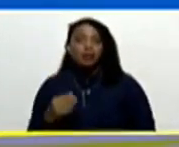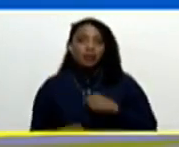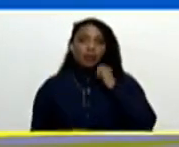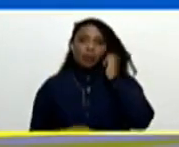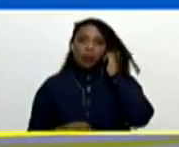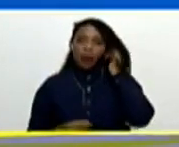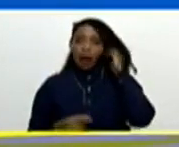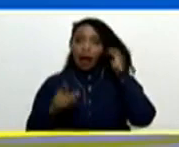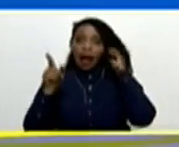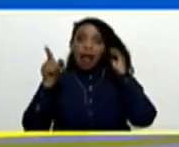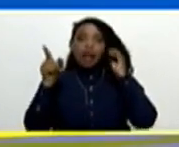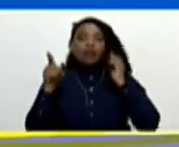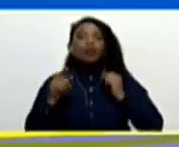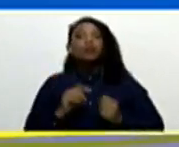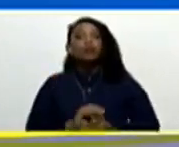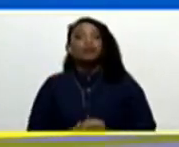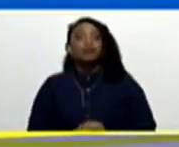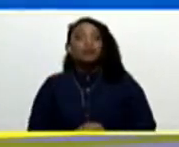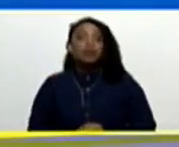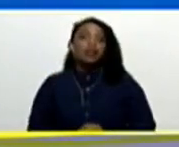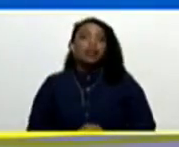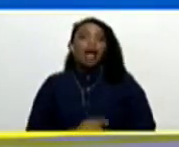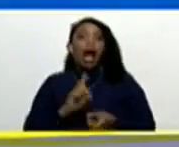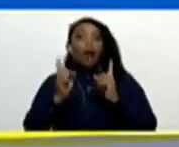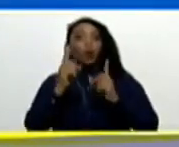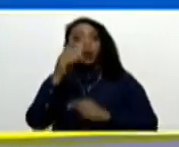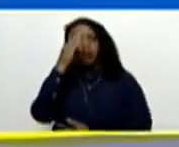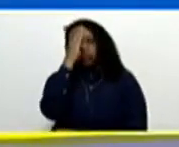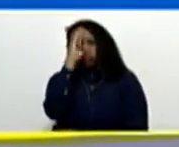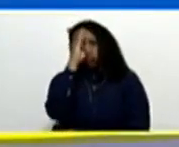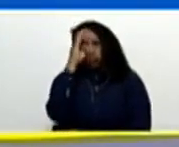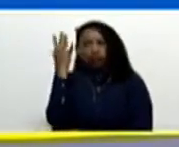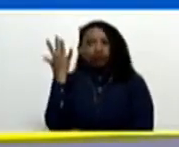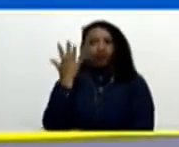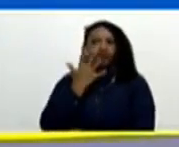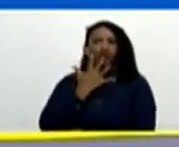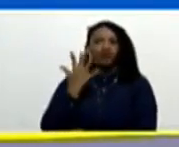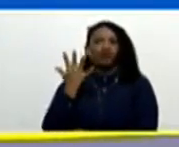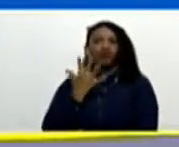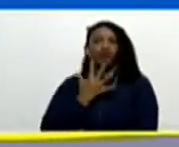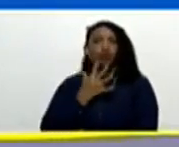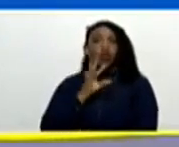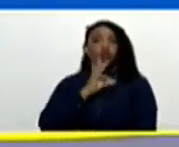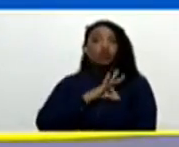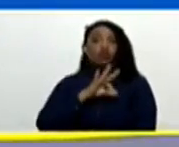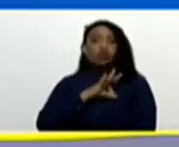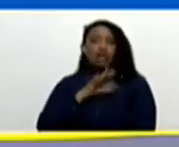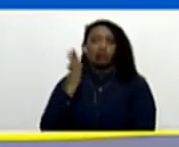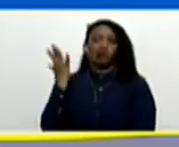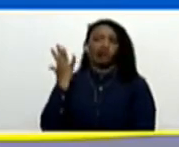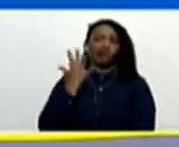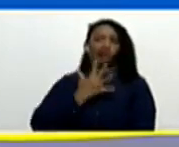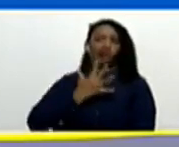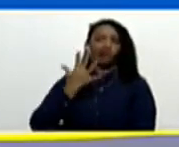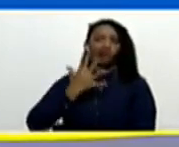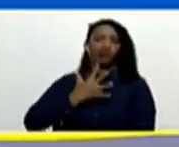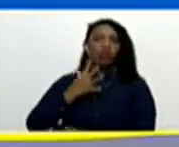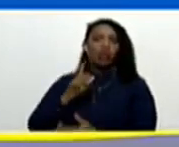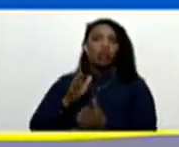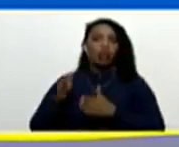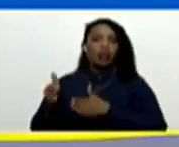para aquellos que tuvieron dudas todavía de que el socialismo es un